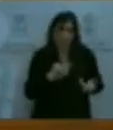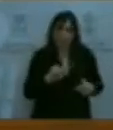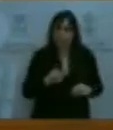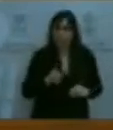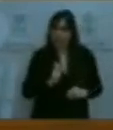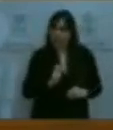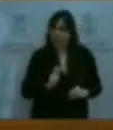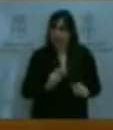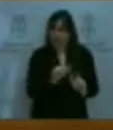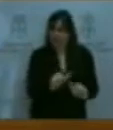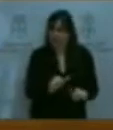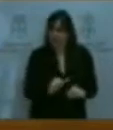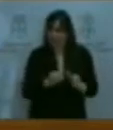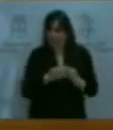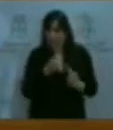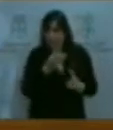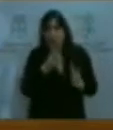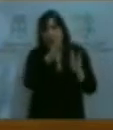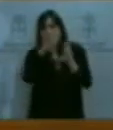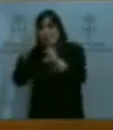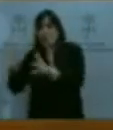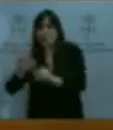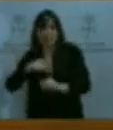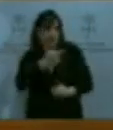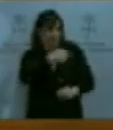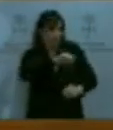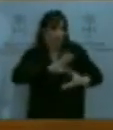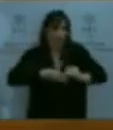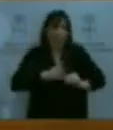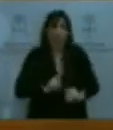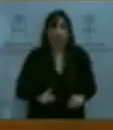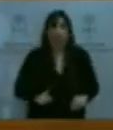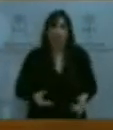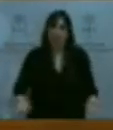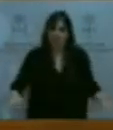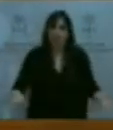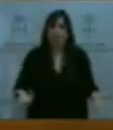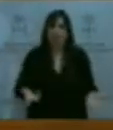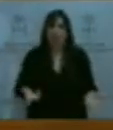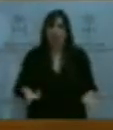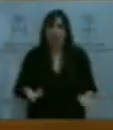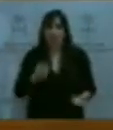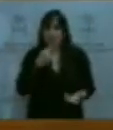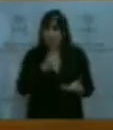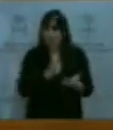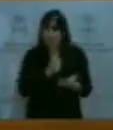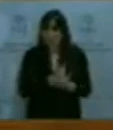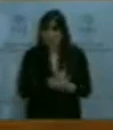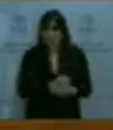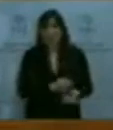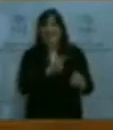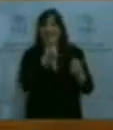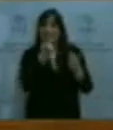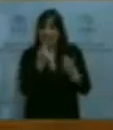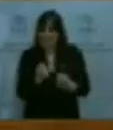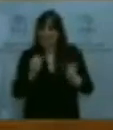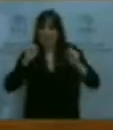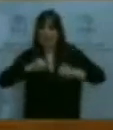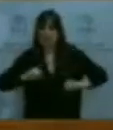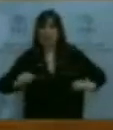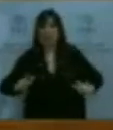que ustedes no aplican cuando gobiernan. Por lo tanto, insisto, es necesario un pacto educativo en España porque lo pide la comunidad educativa y es un